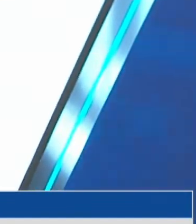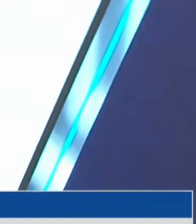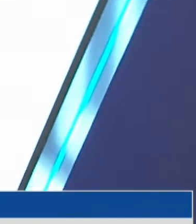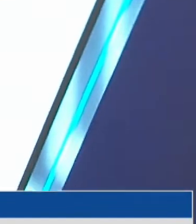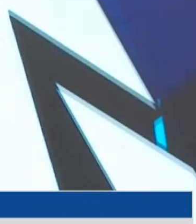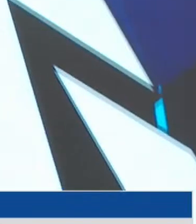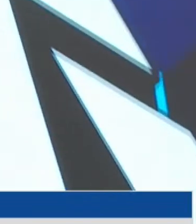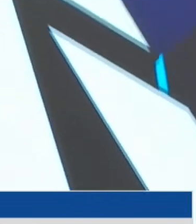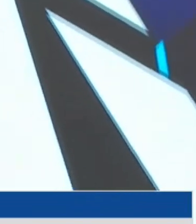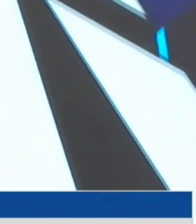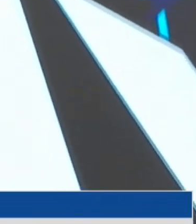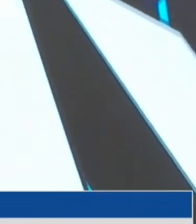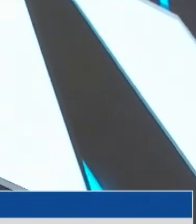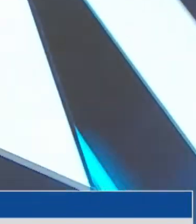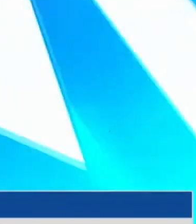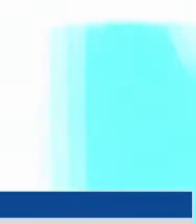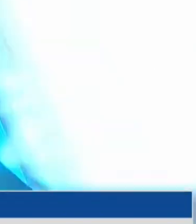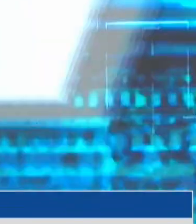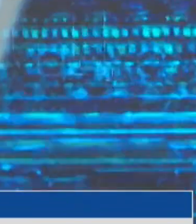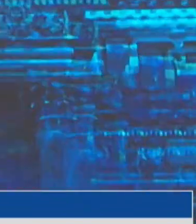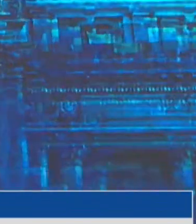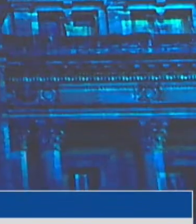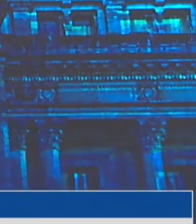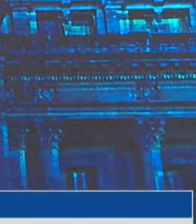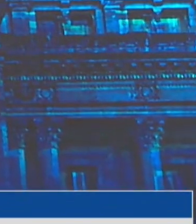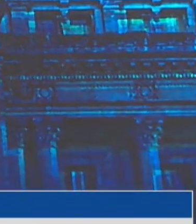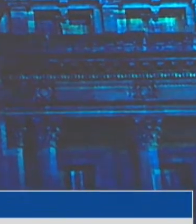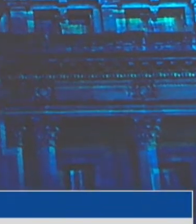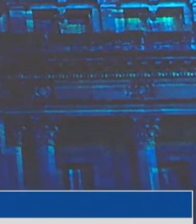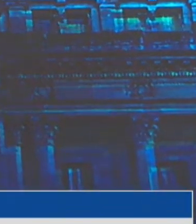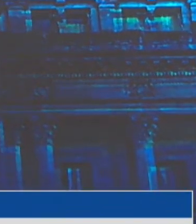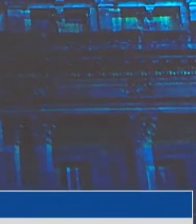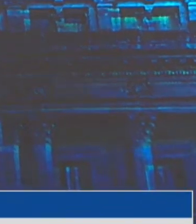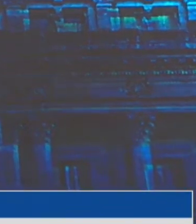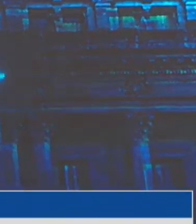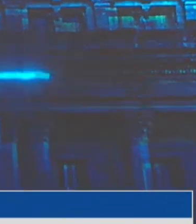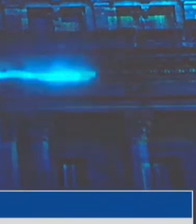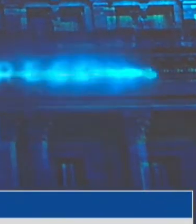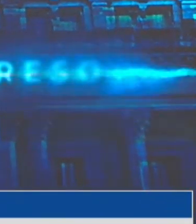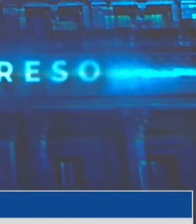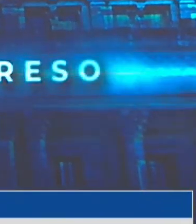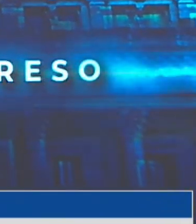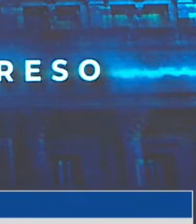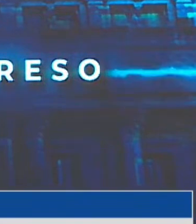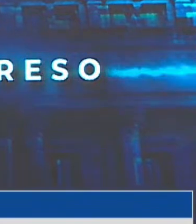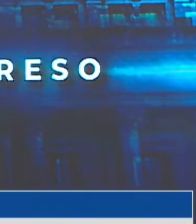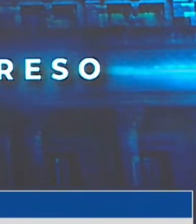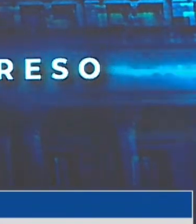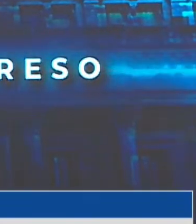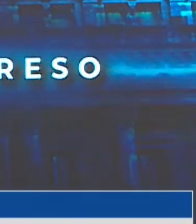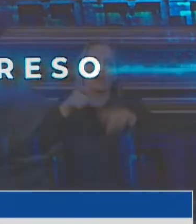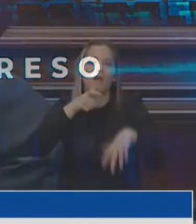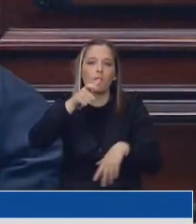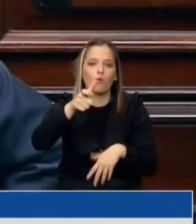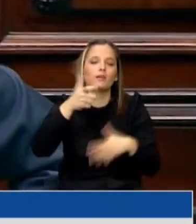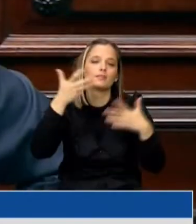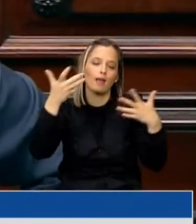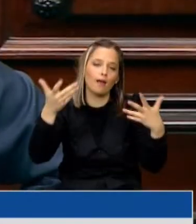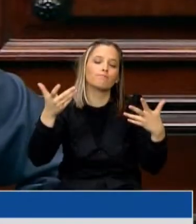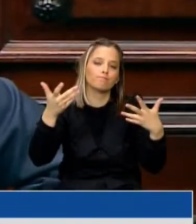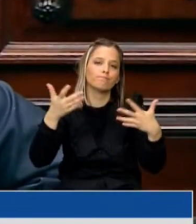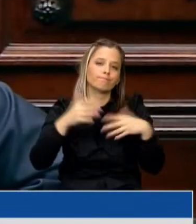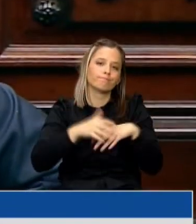Rossi, porque hablaron sobre el tema del narcotráfico, hablaron sobre la situación en la ciudad de Rosario. La verdad es